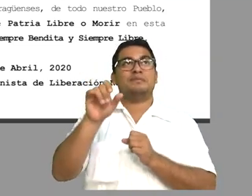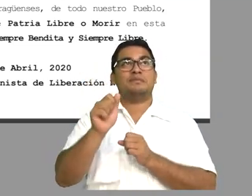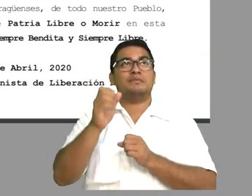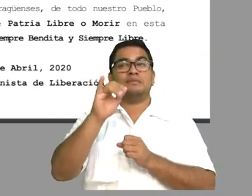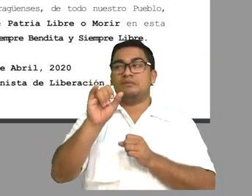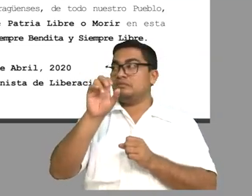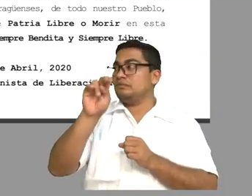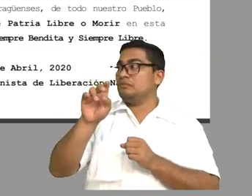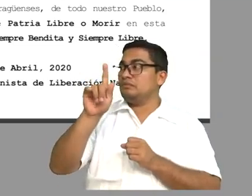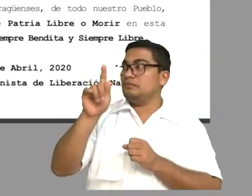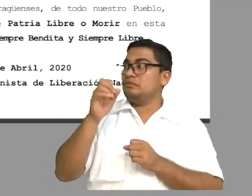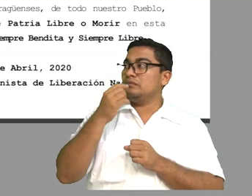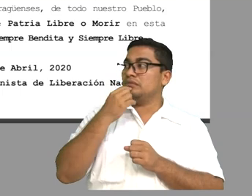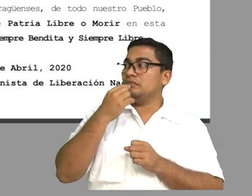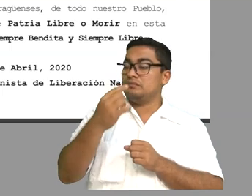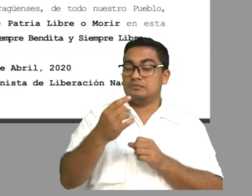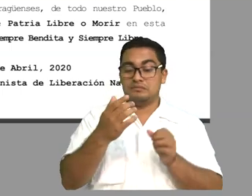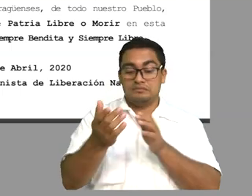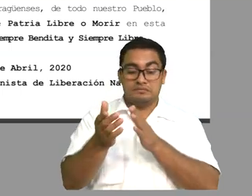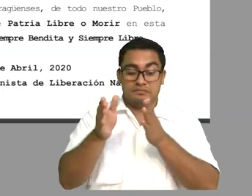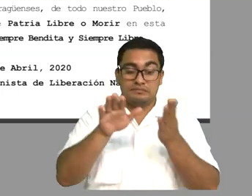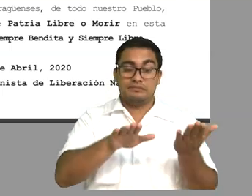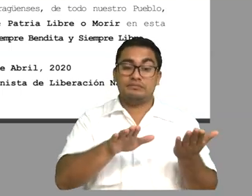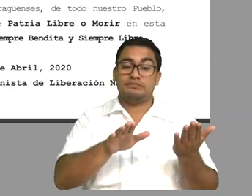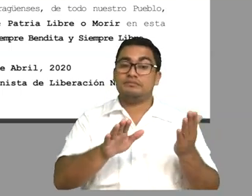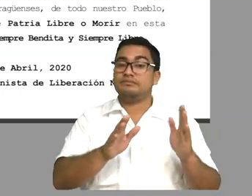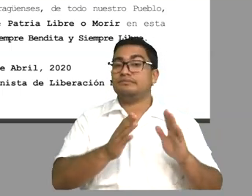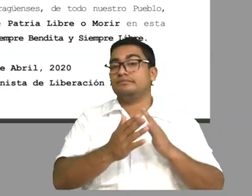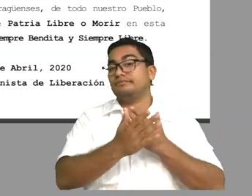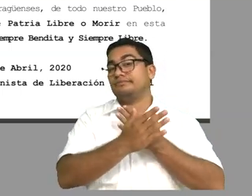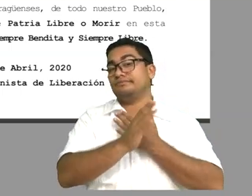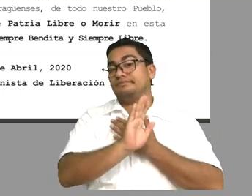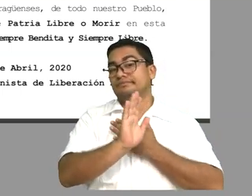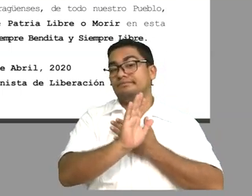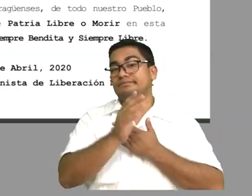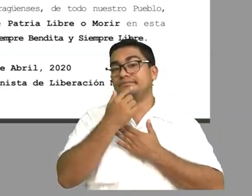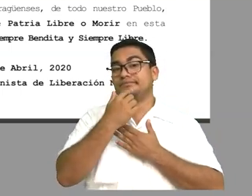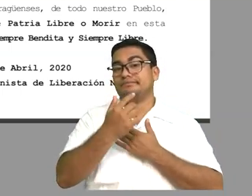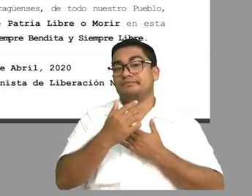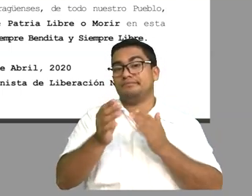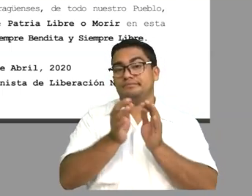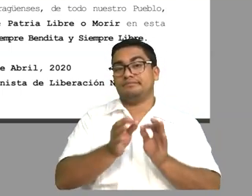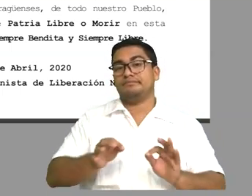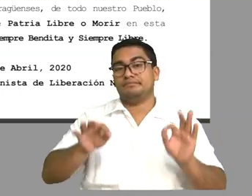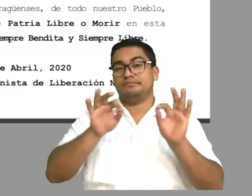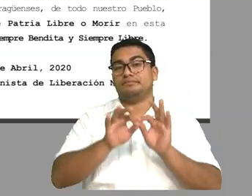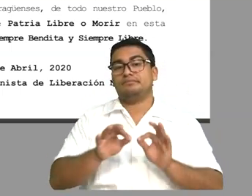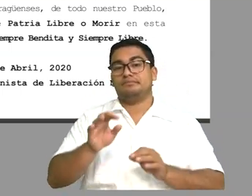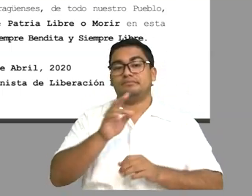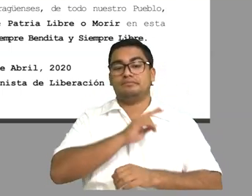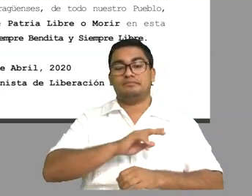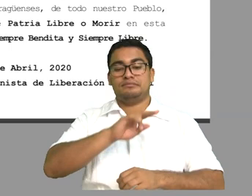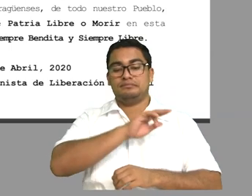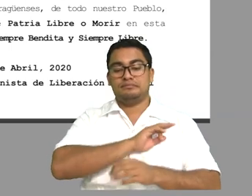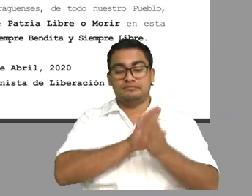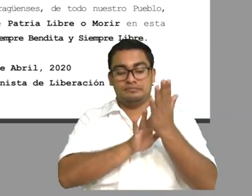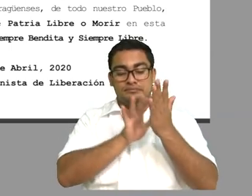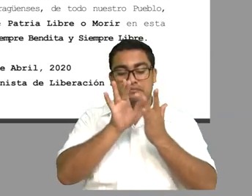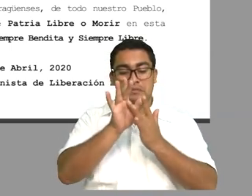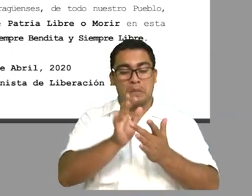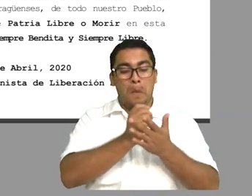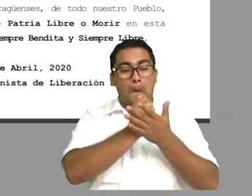confirma nuestro invariable compromiso cristiano y solidario de continuar